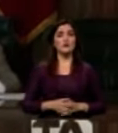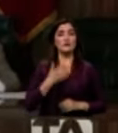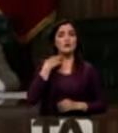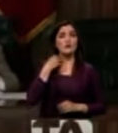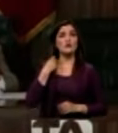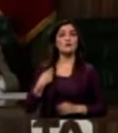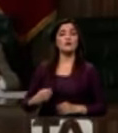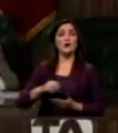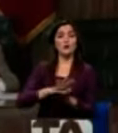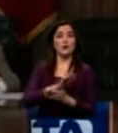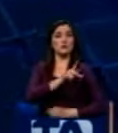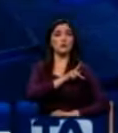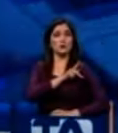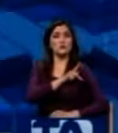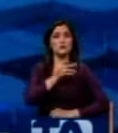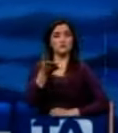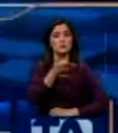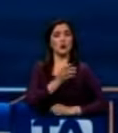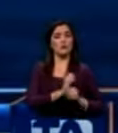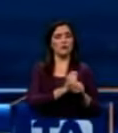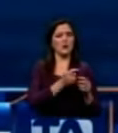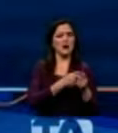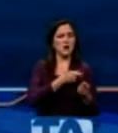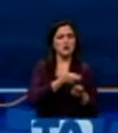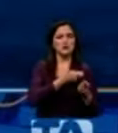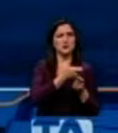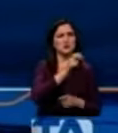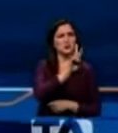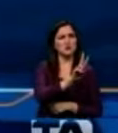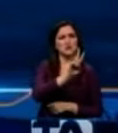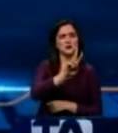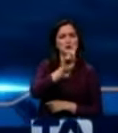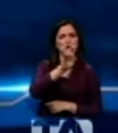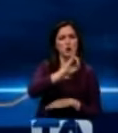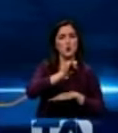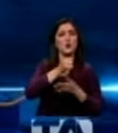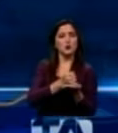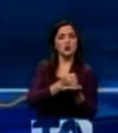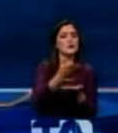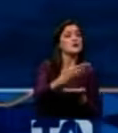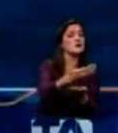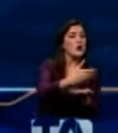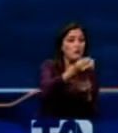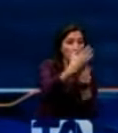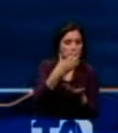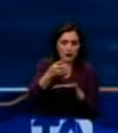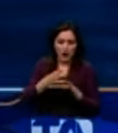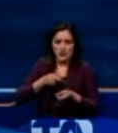La Escuela Politécnica Nacional obtuvo una muestra de 2.221 juntas en todo el país, es decir, la información de